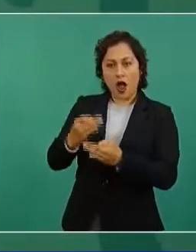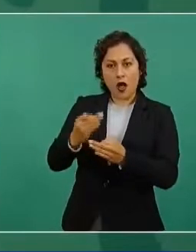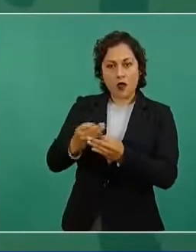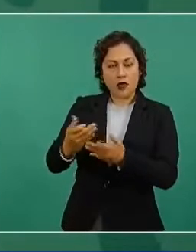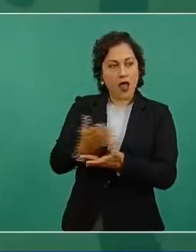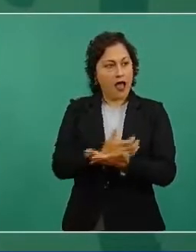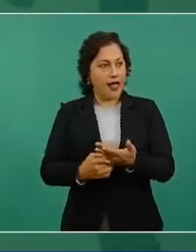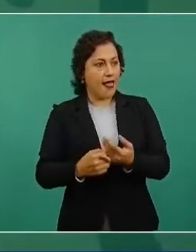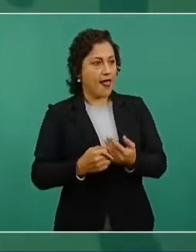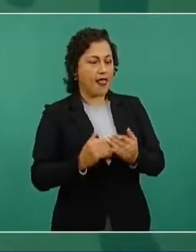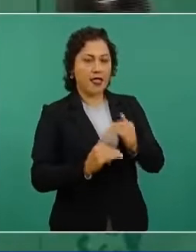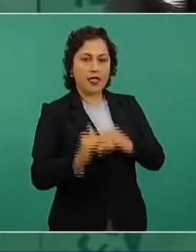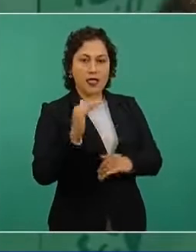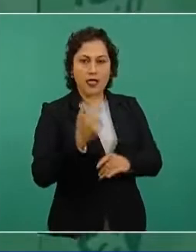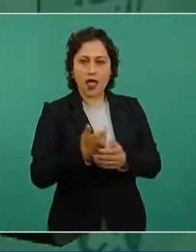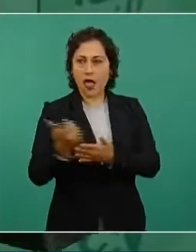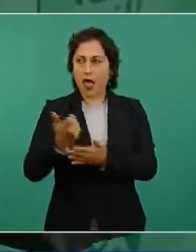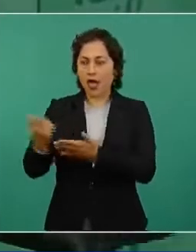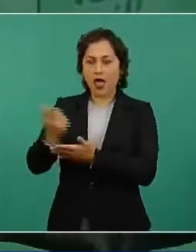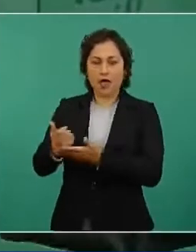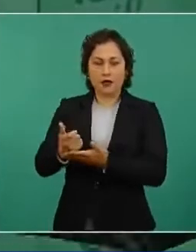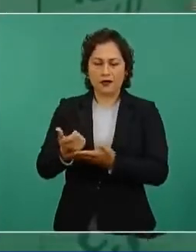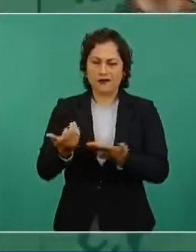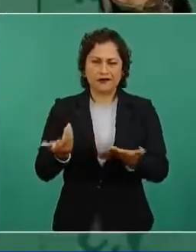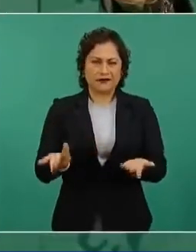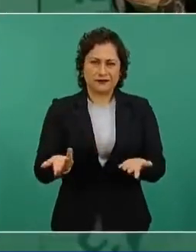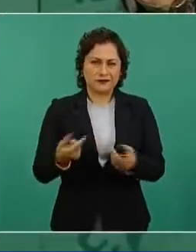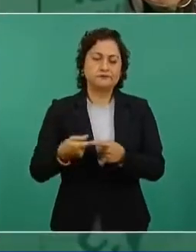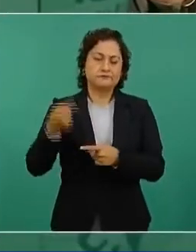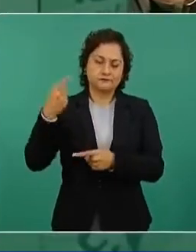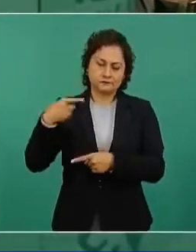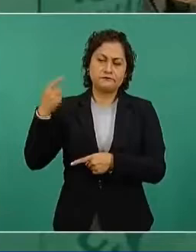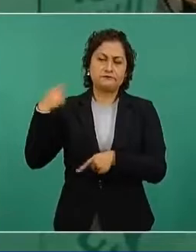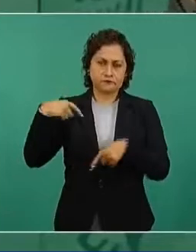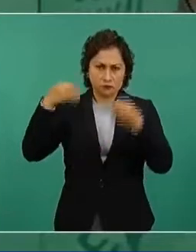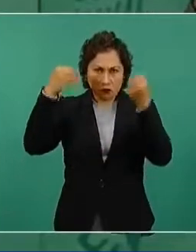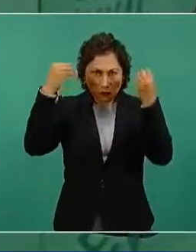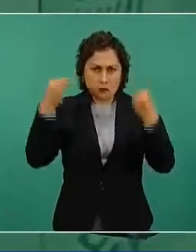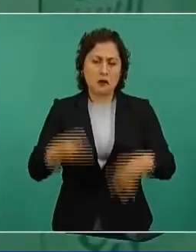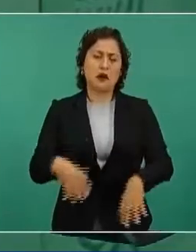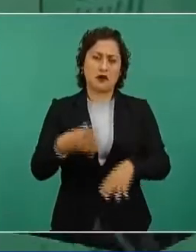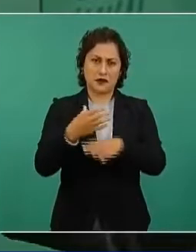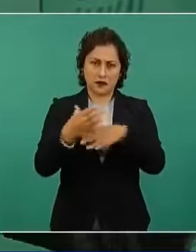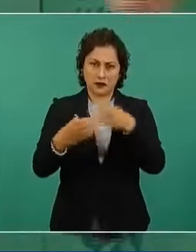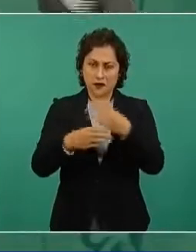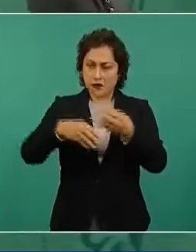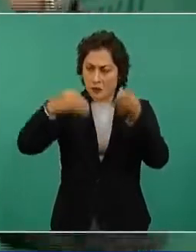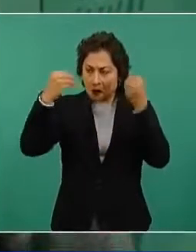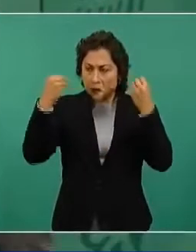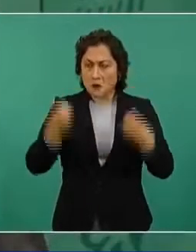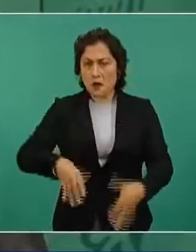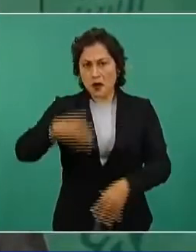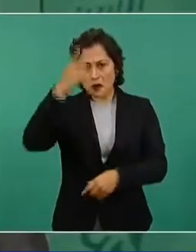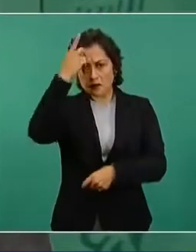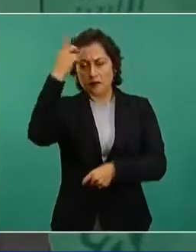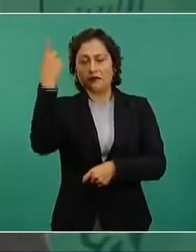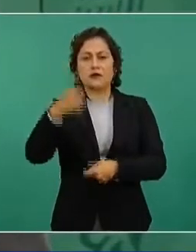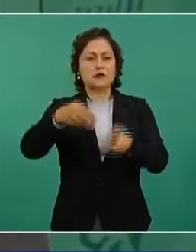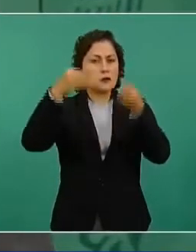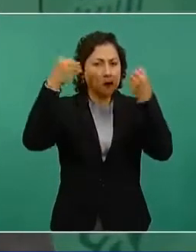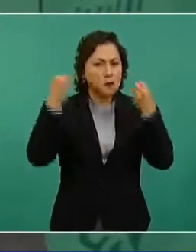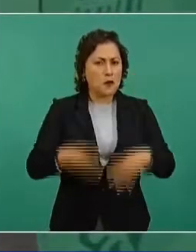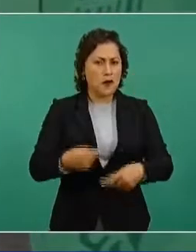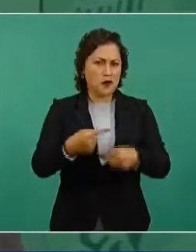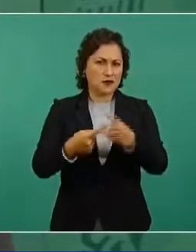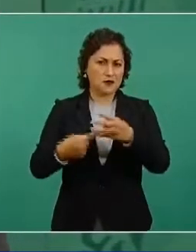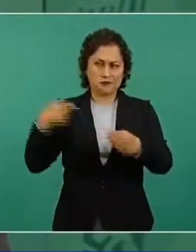golpe, de todo lo que perdimos de poder adquisitivo en 30 años.